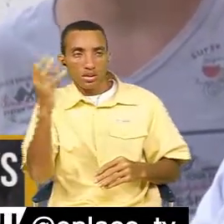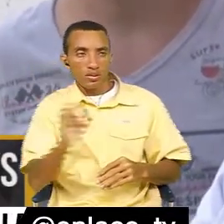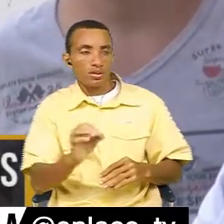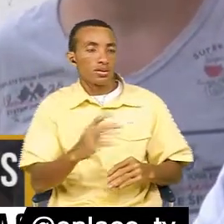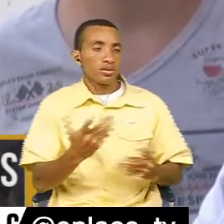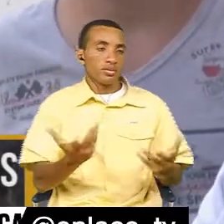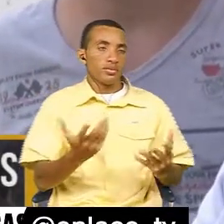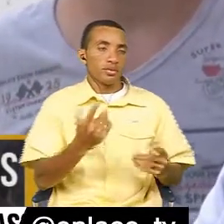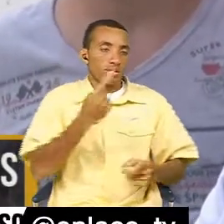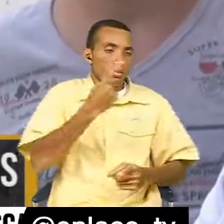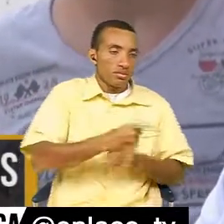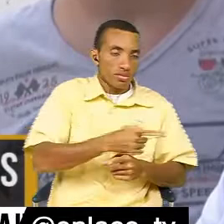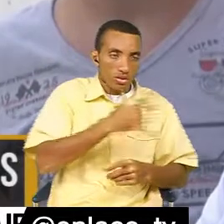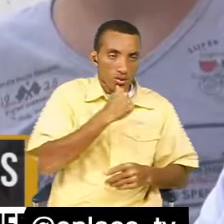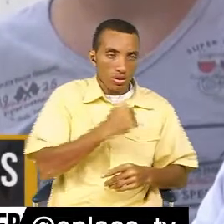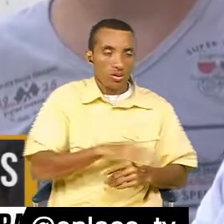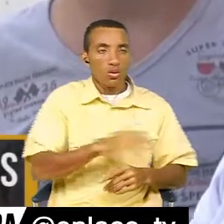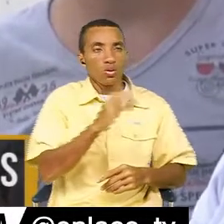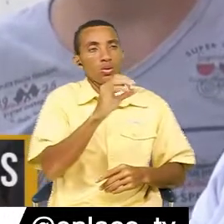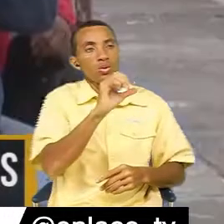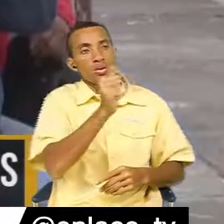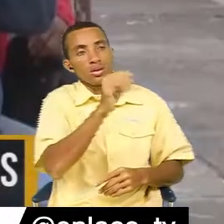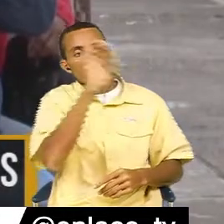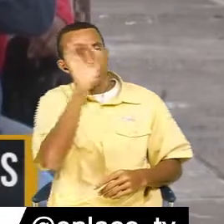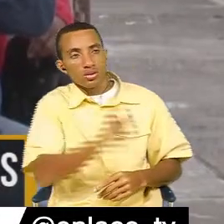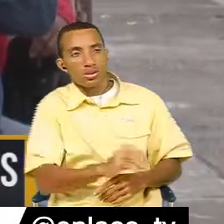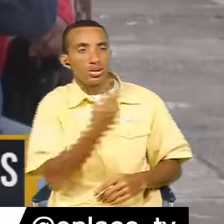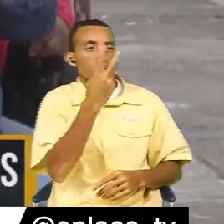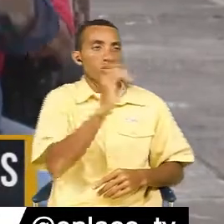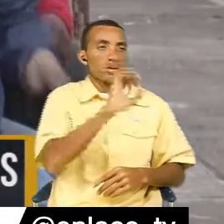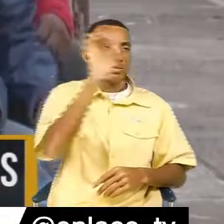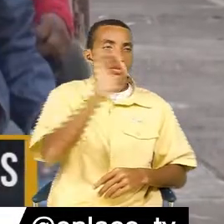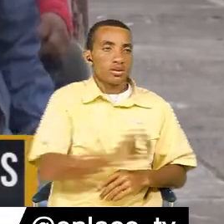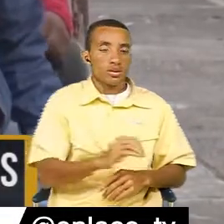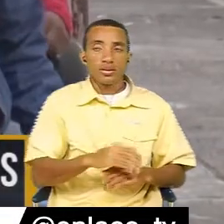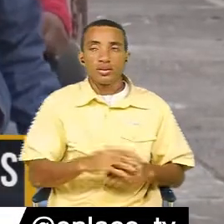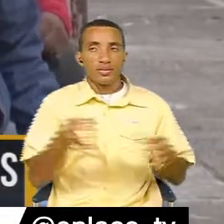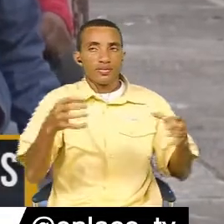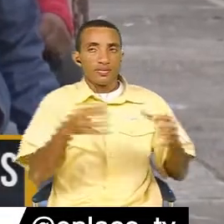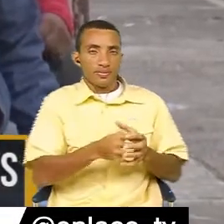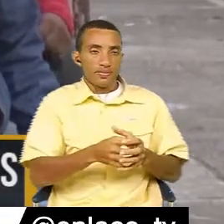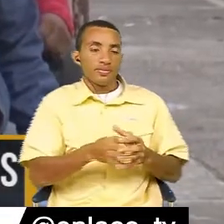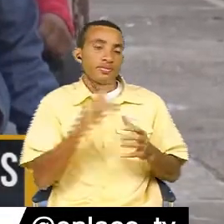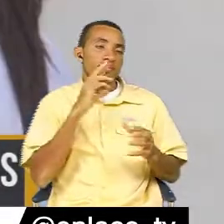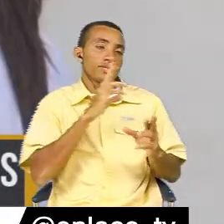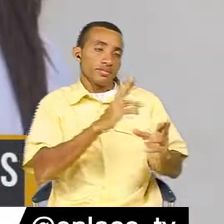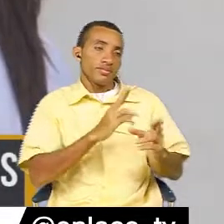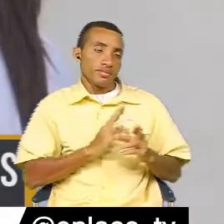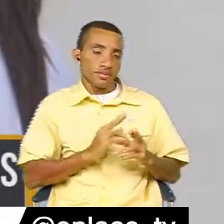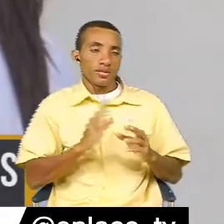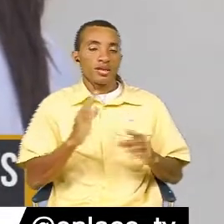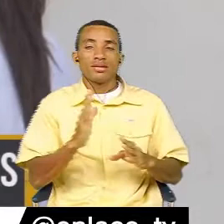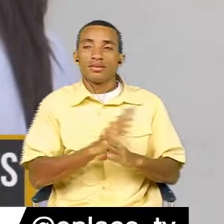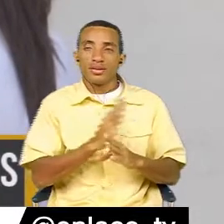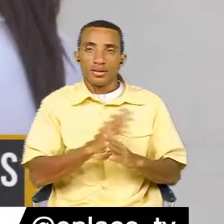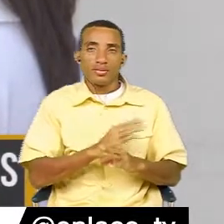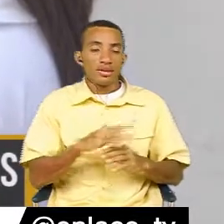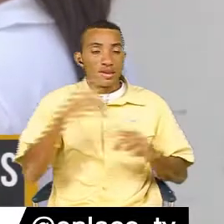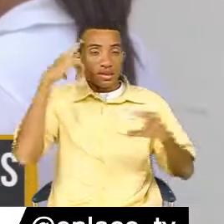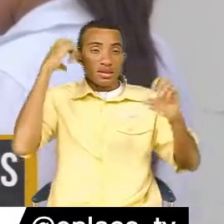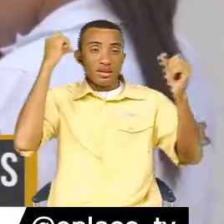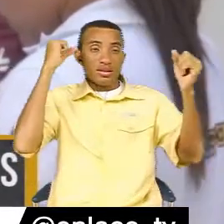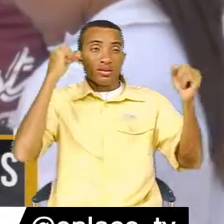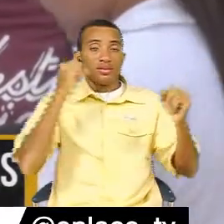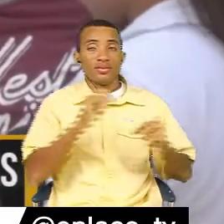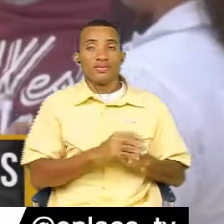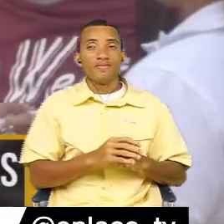cumpliendo, o por lo menos el 10% o el 20%. Espera este gremio respuestas claras a la problemática que los tiene al borde del desespero.